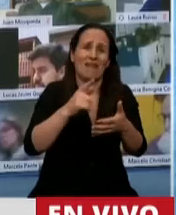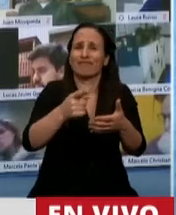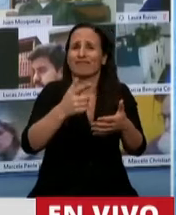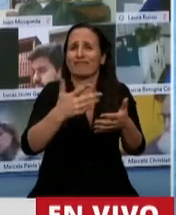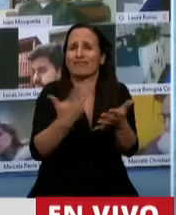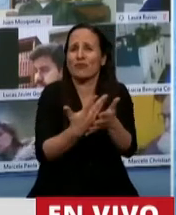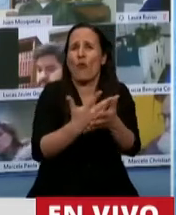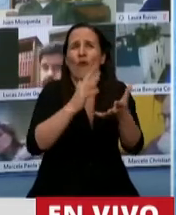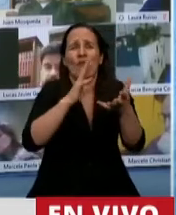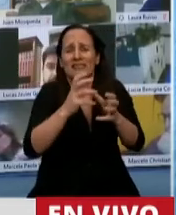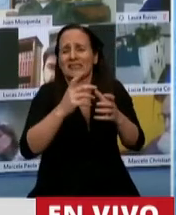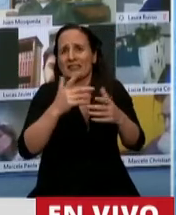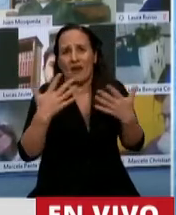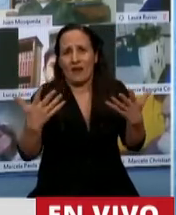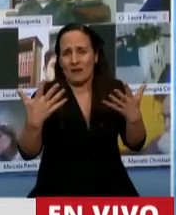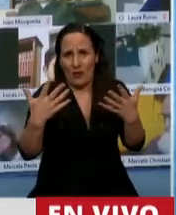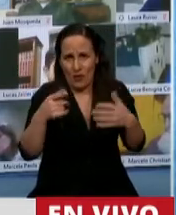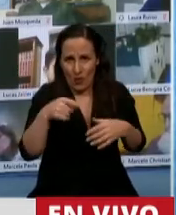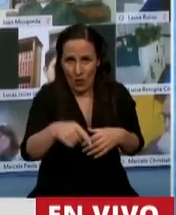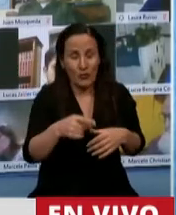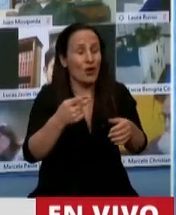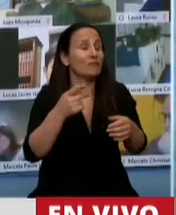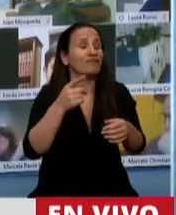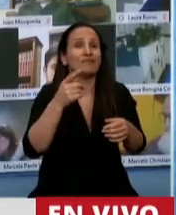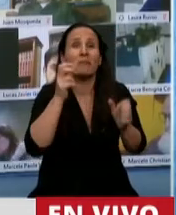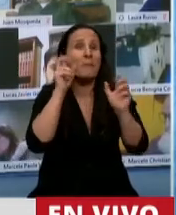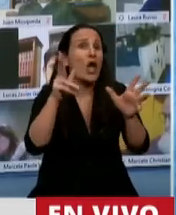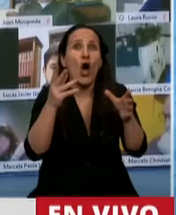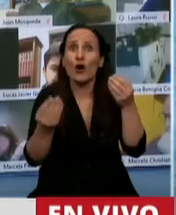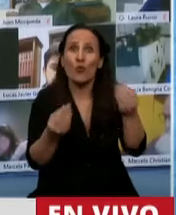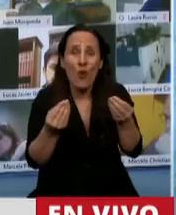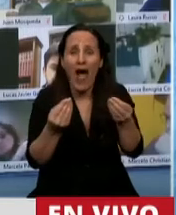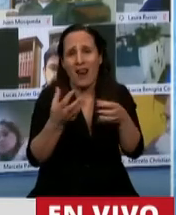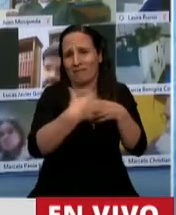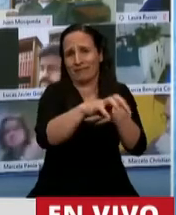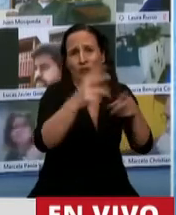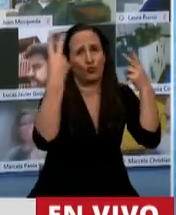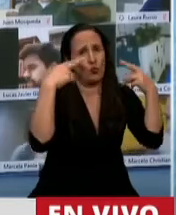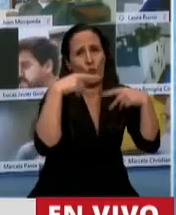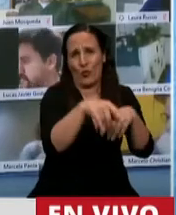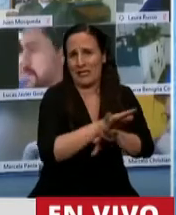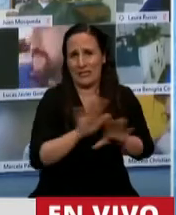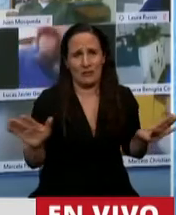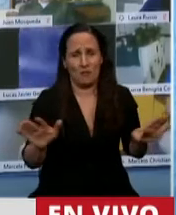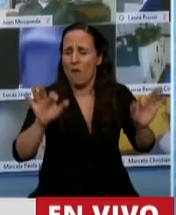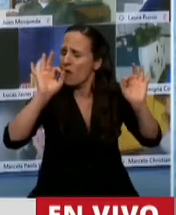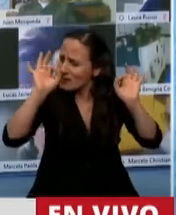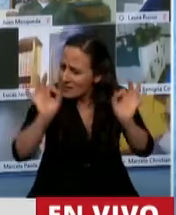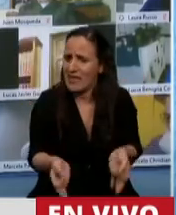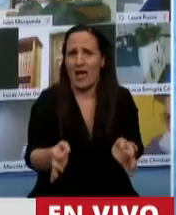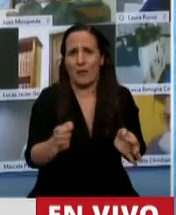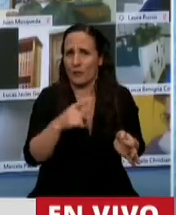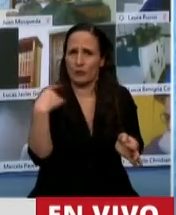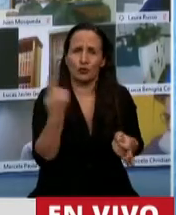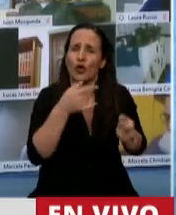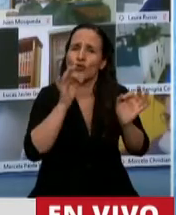señor presidente, como el turismo, como el sector turístico. Todos sabemos que fue el primer sector